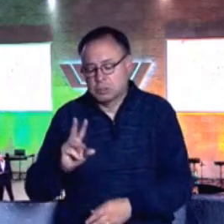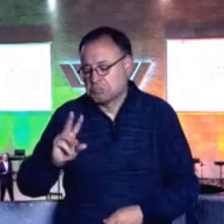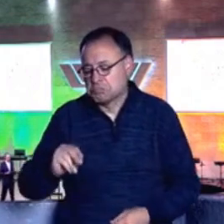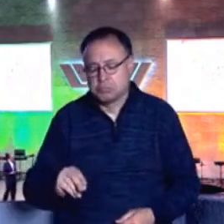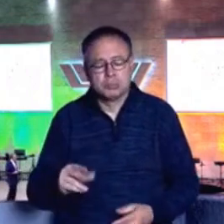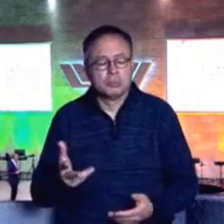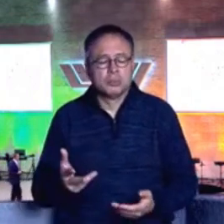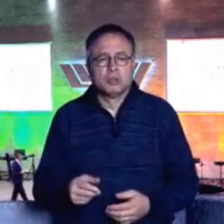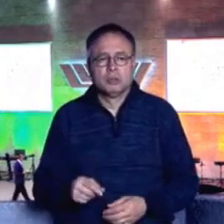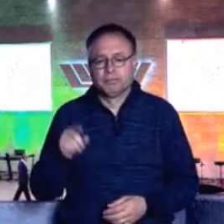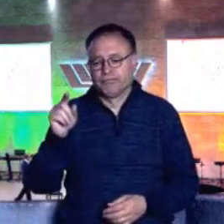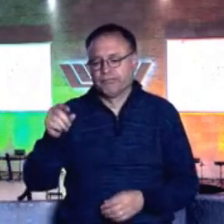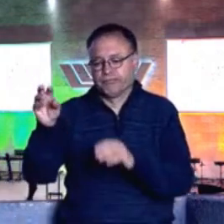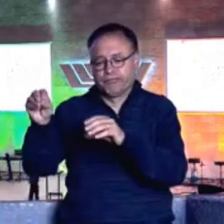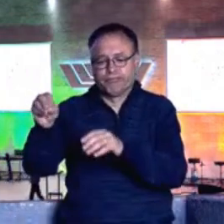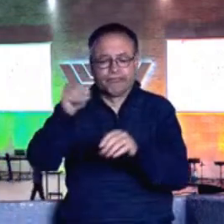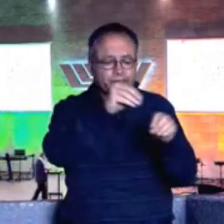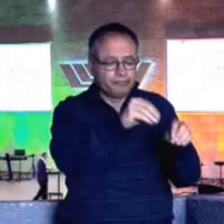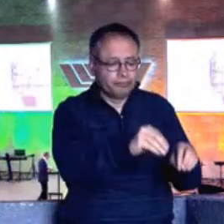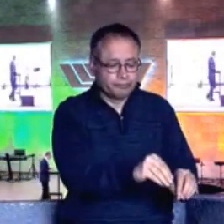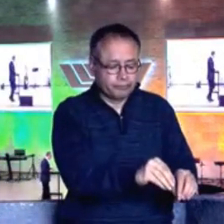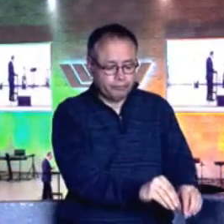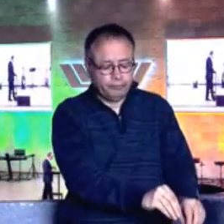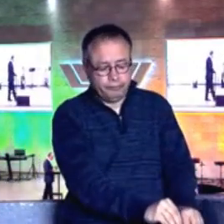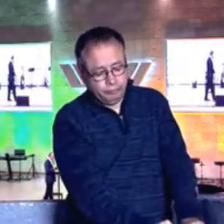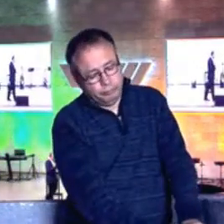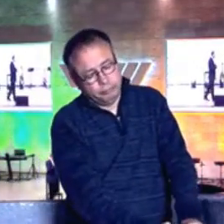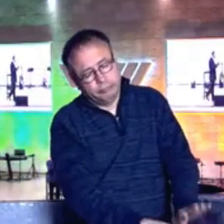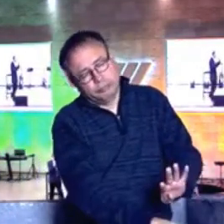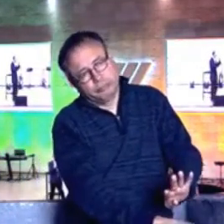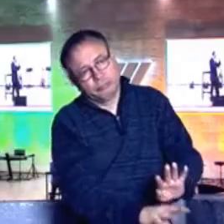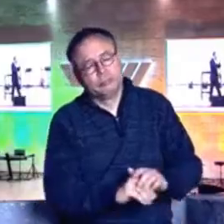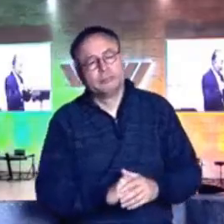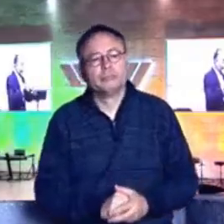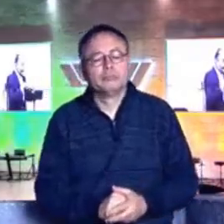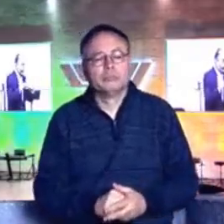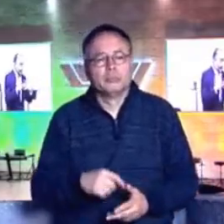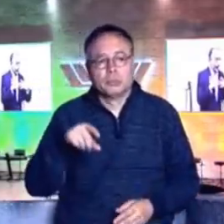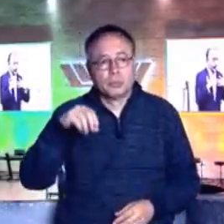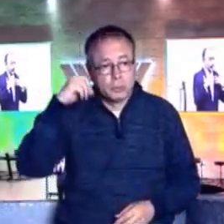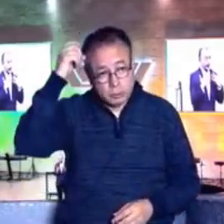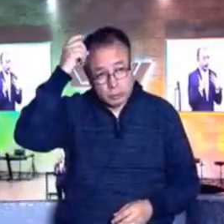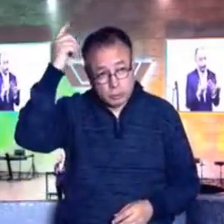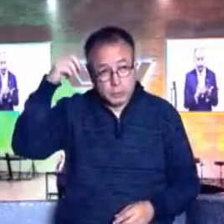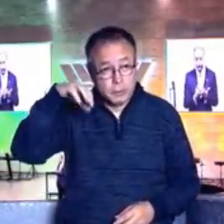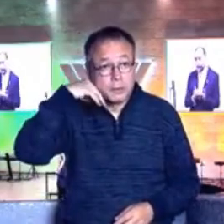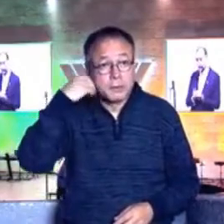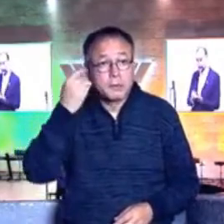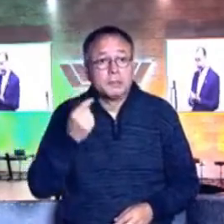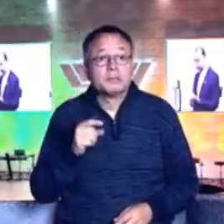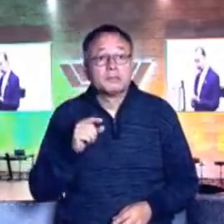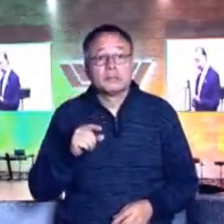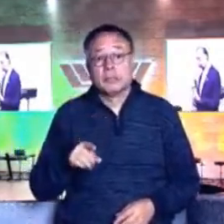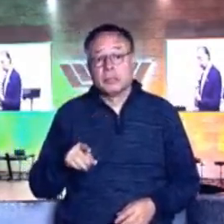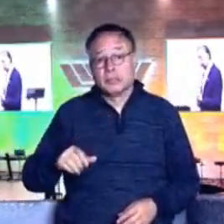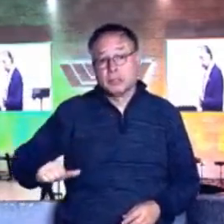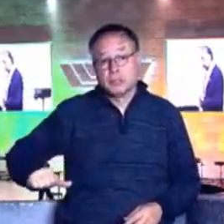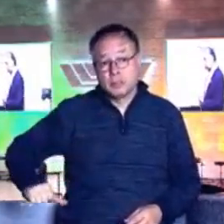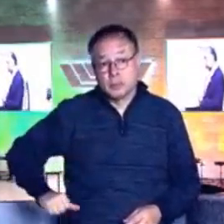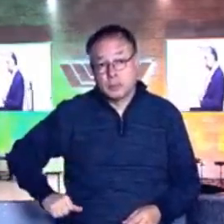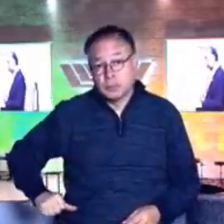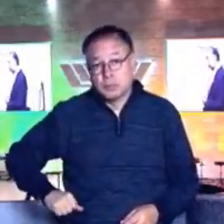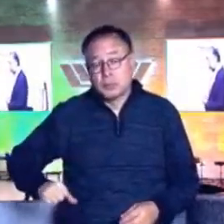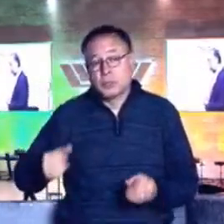yo lo que Dios quiere que nosotros aprendamos de su carácter de su ejemplo pero sobre